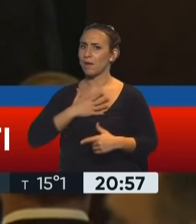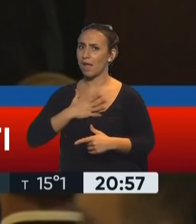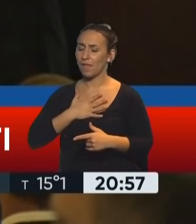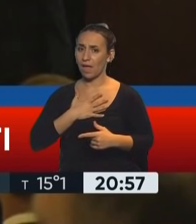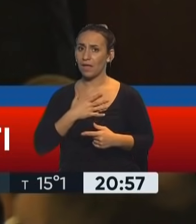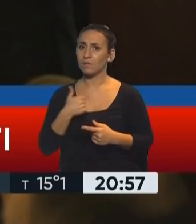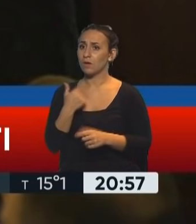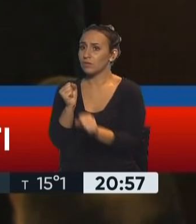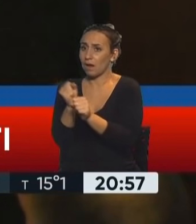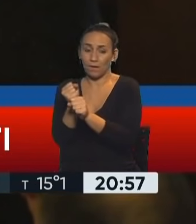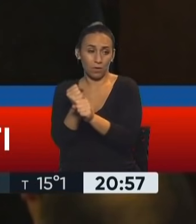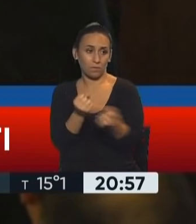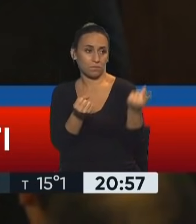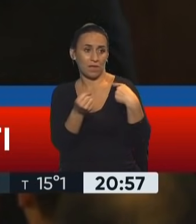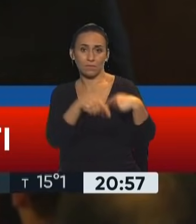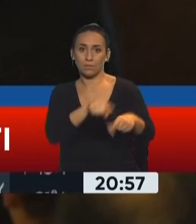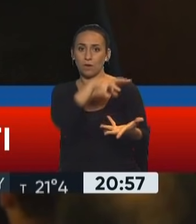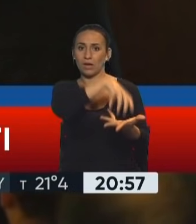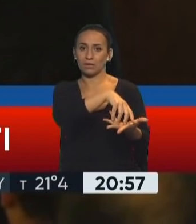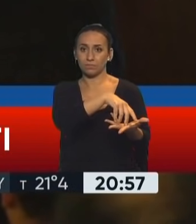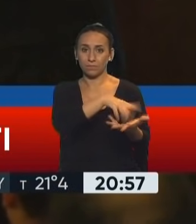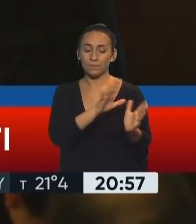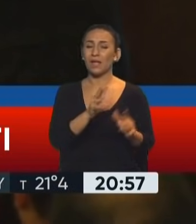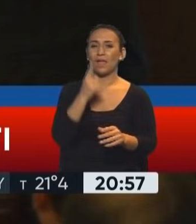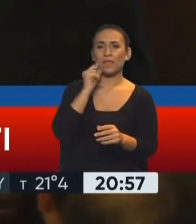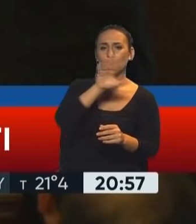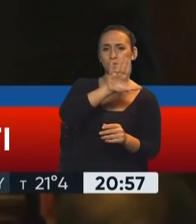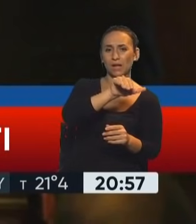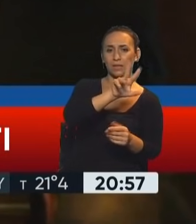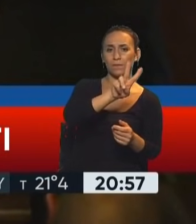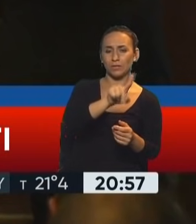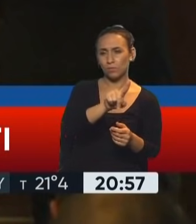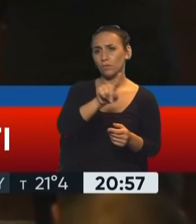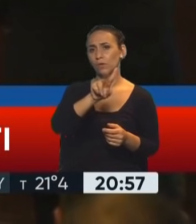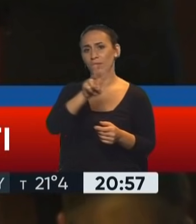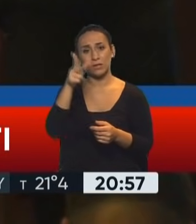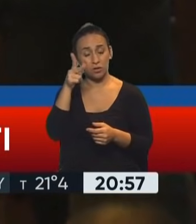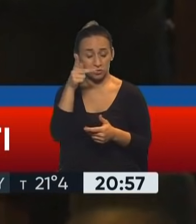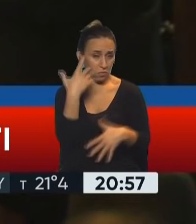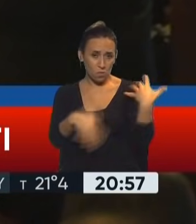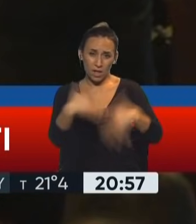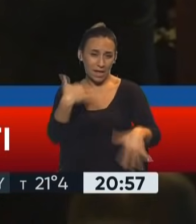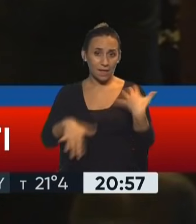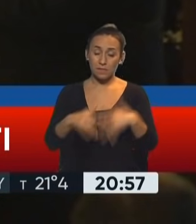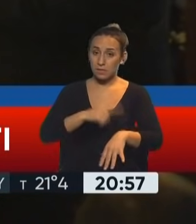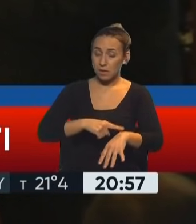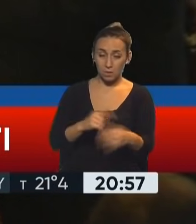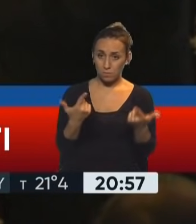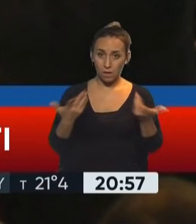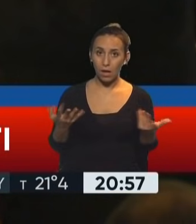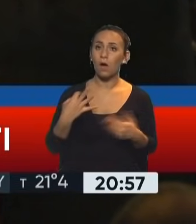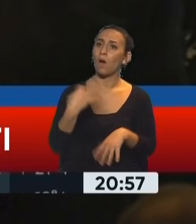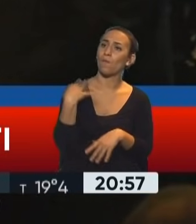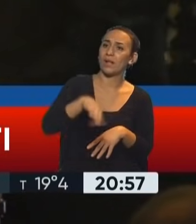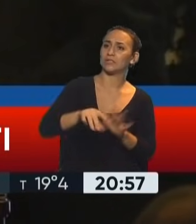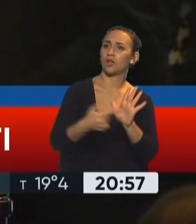lo tanto, era posible tratar el tema el día martes 21 o martes 28. No había urgencias, dice Lorenzetti, ni obligación legal y